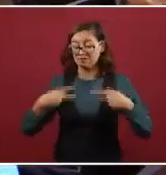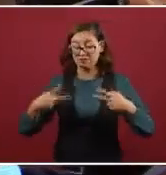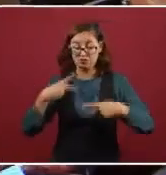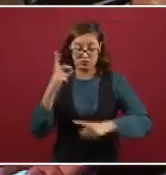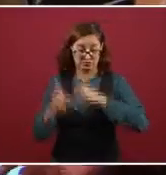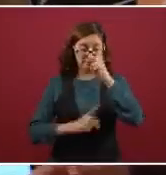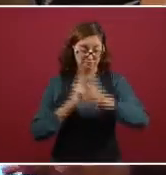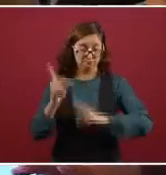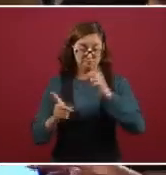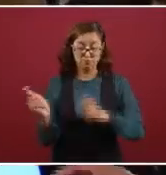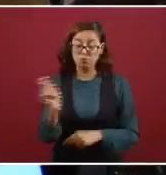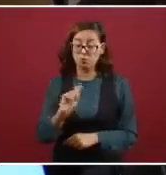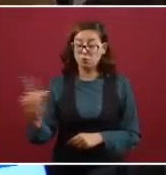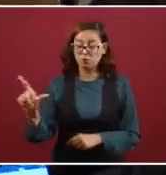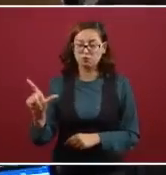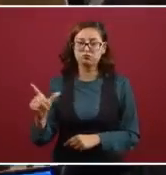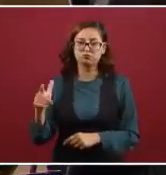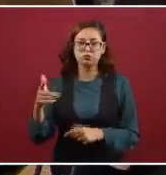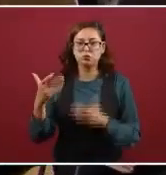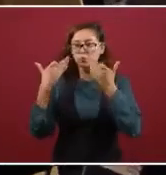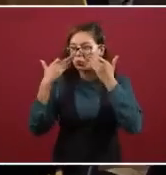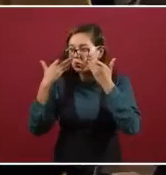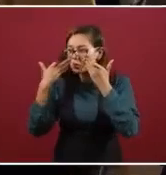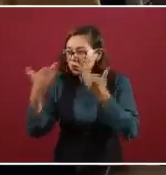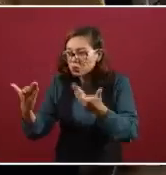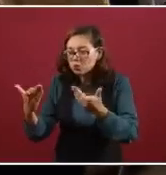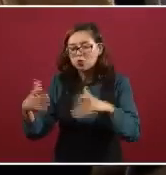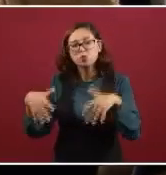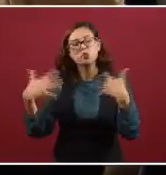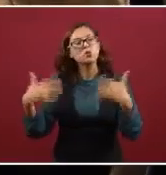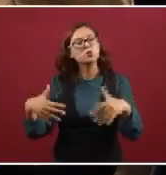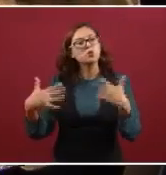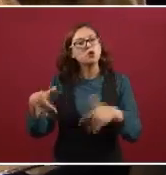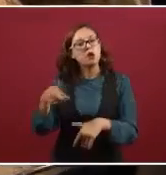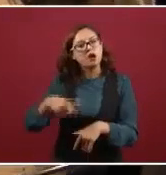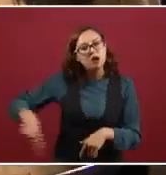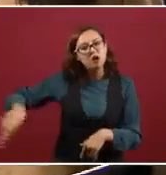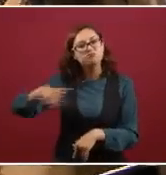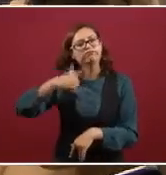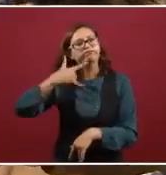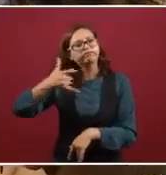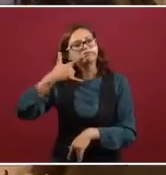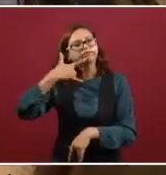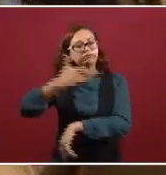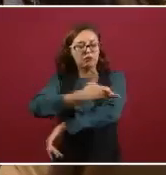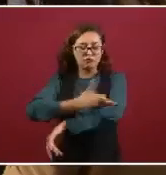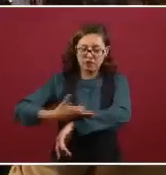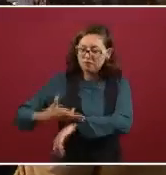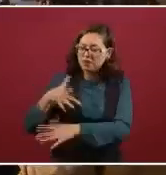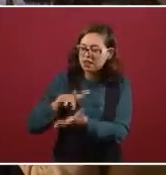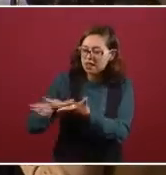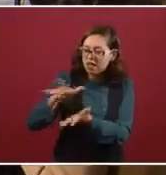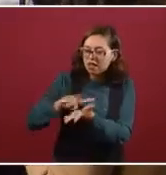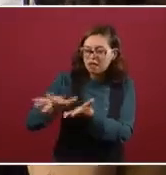consta, es por el esfuerzo de ellos mismos, de sus familiares.